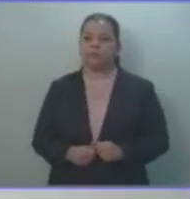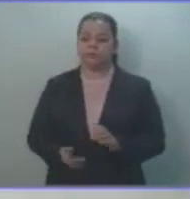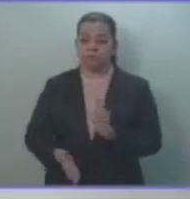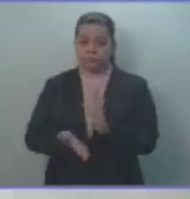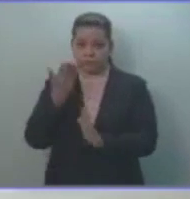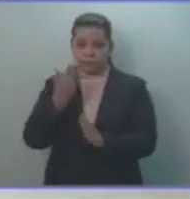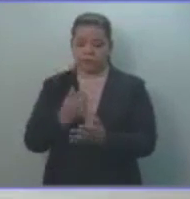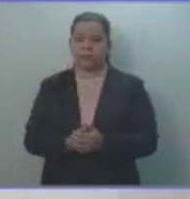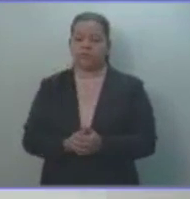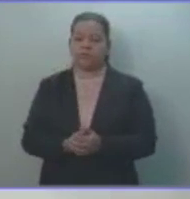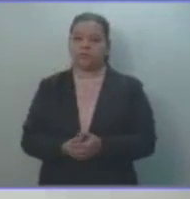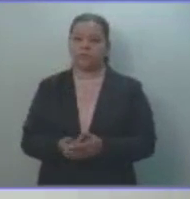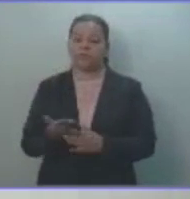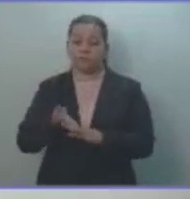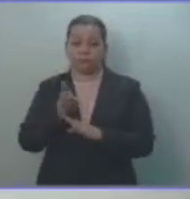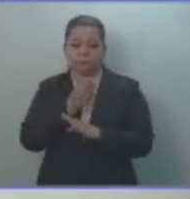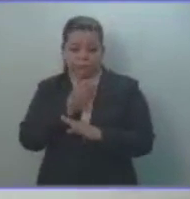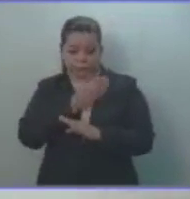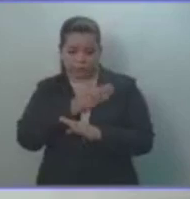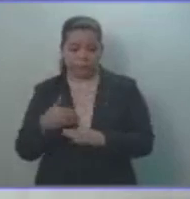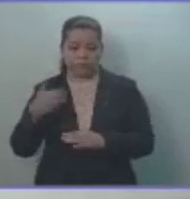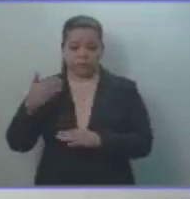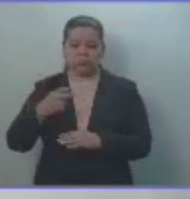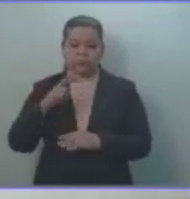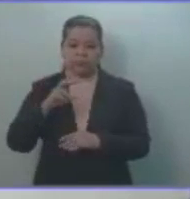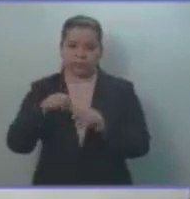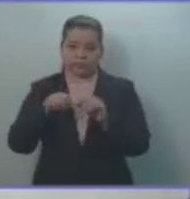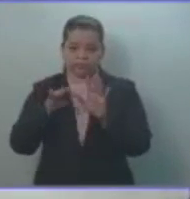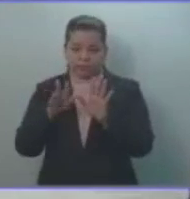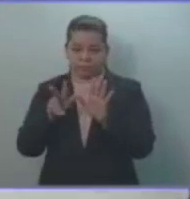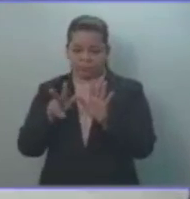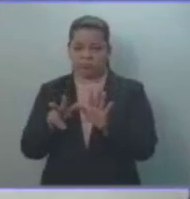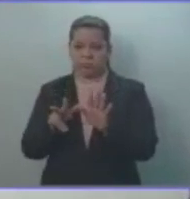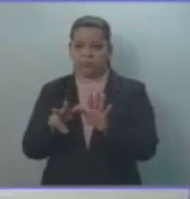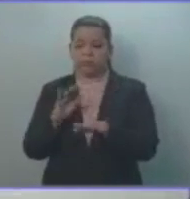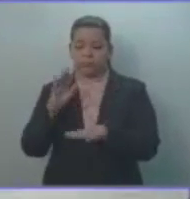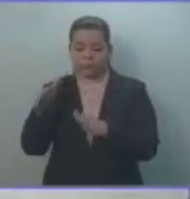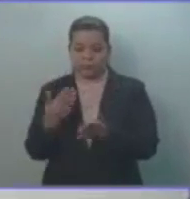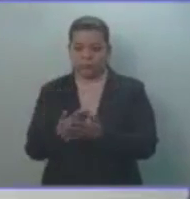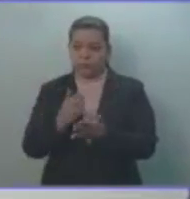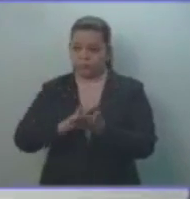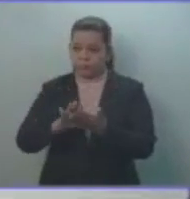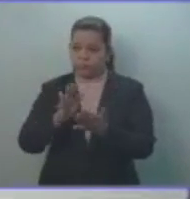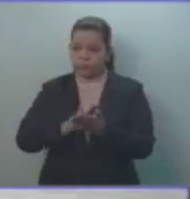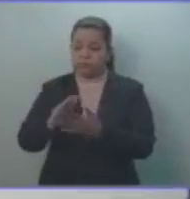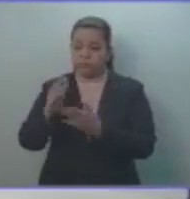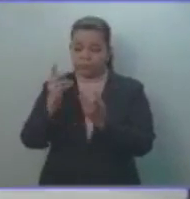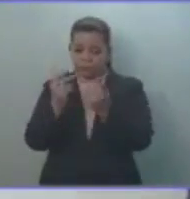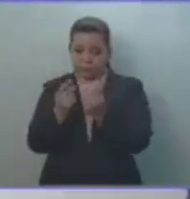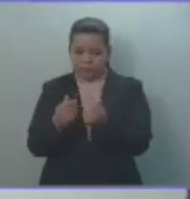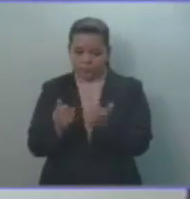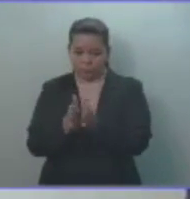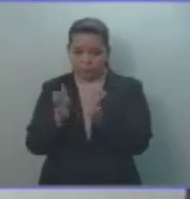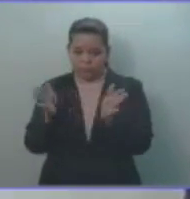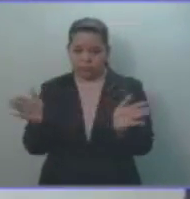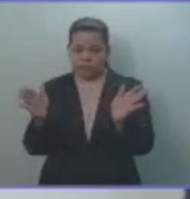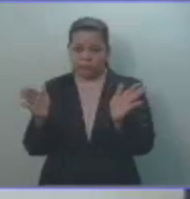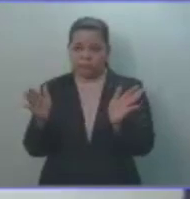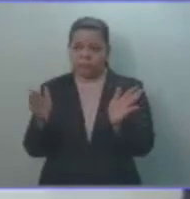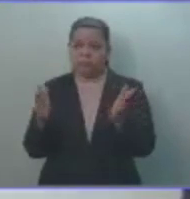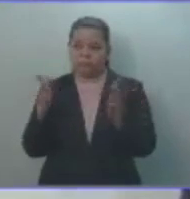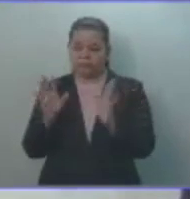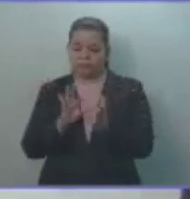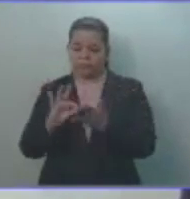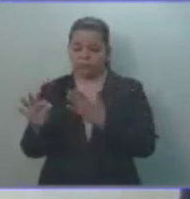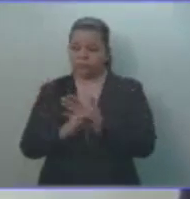más que el votado 2018. Entre las fuentes de financiamiento del presupuesto general, se